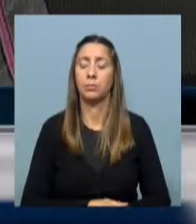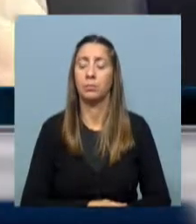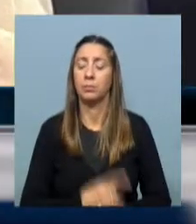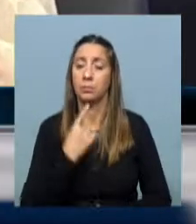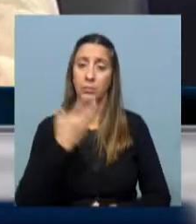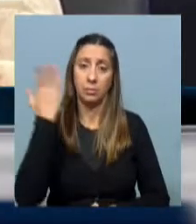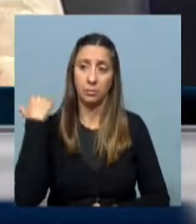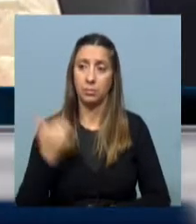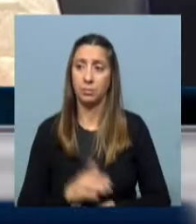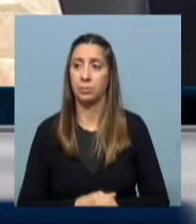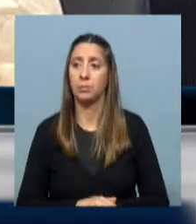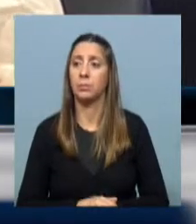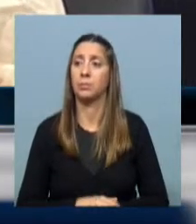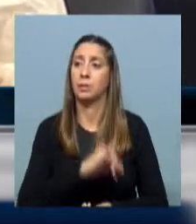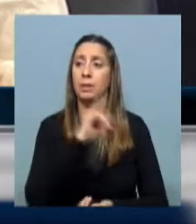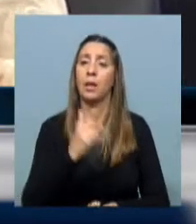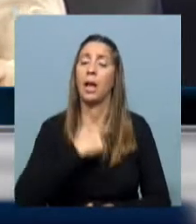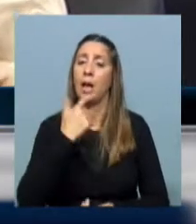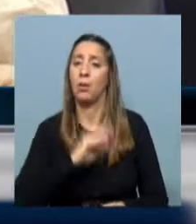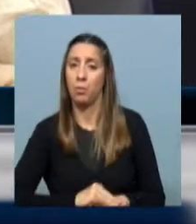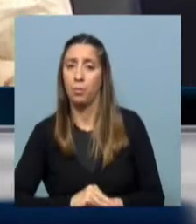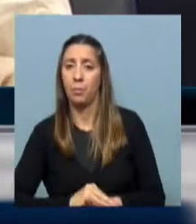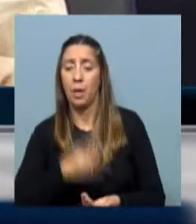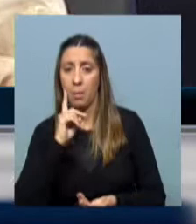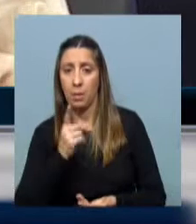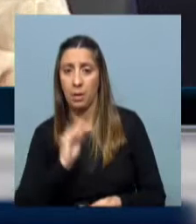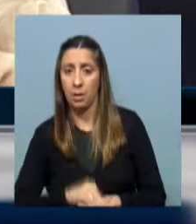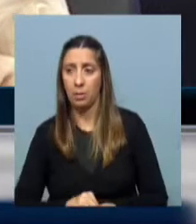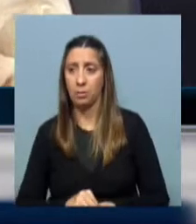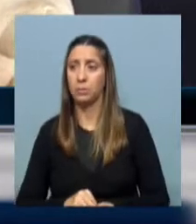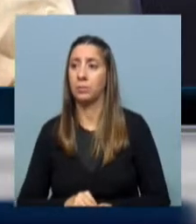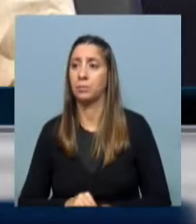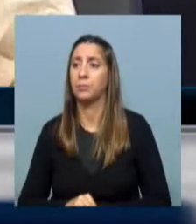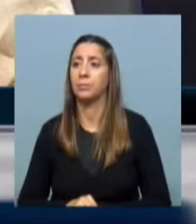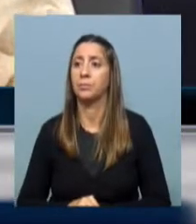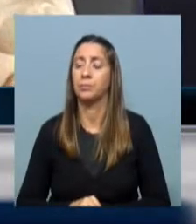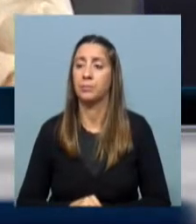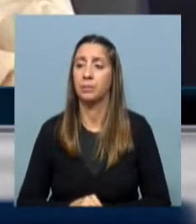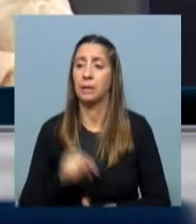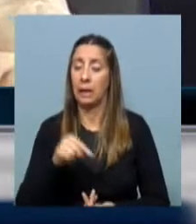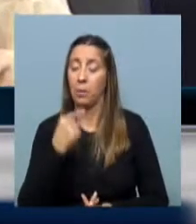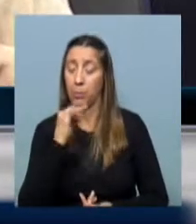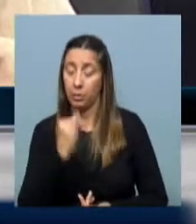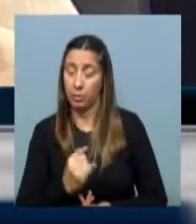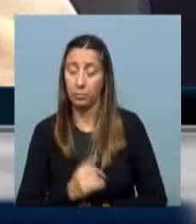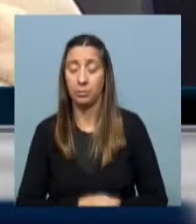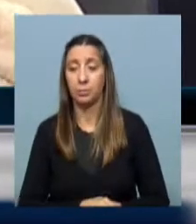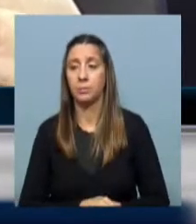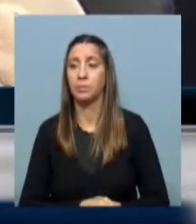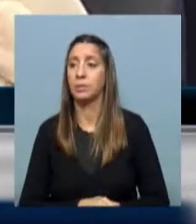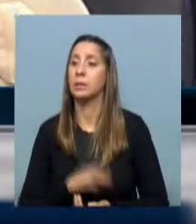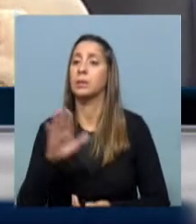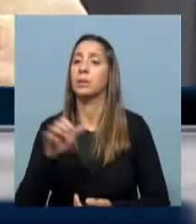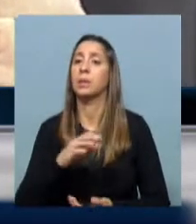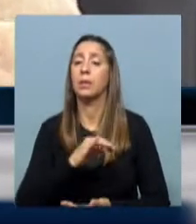dije recién, de las zonas de calor y el mapa de riesgo. ¿Por qué dice, no se llamó? Es la pregunta, perdón, pero, Susana. Bueno, bien, ahora por eso le voy a contestar. Se llamó a